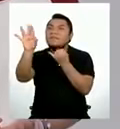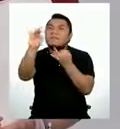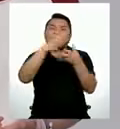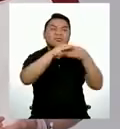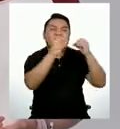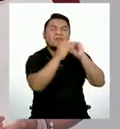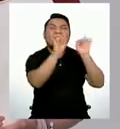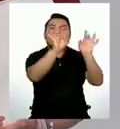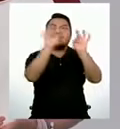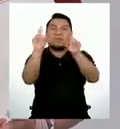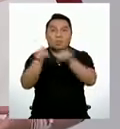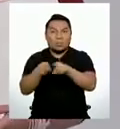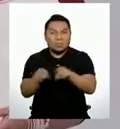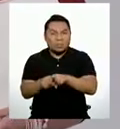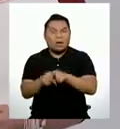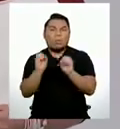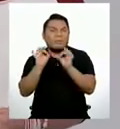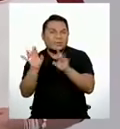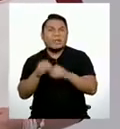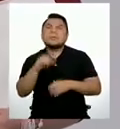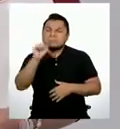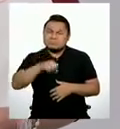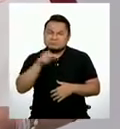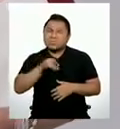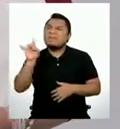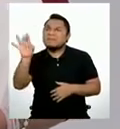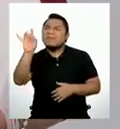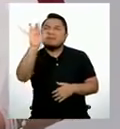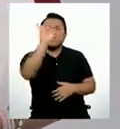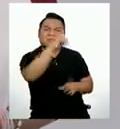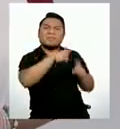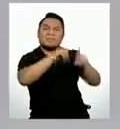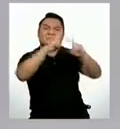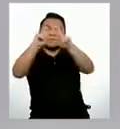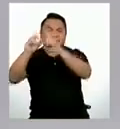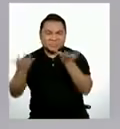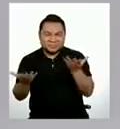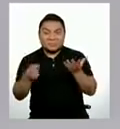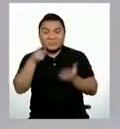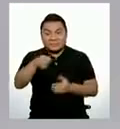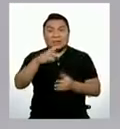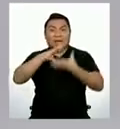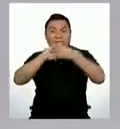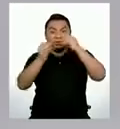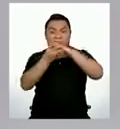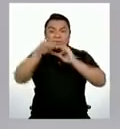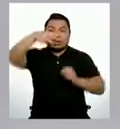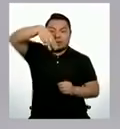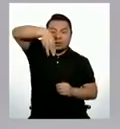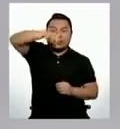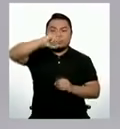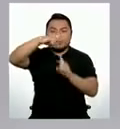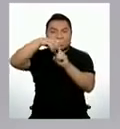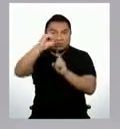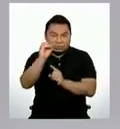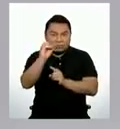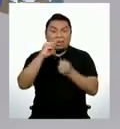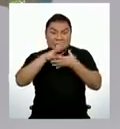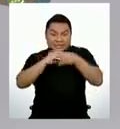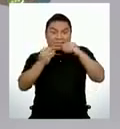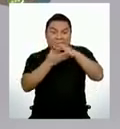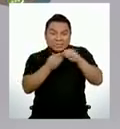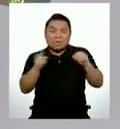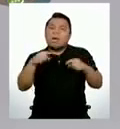Sí, es posible. Y suele ocurrir. Como decíamos, los mitos, así como las historias, se